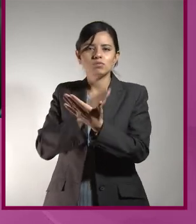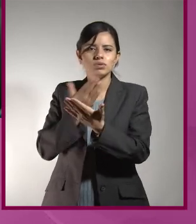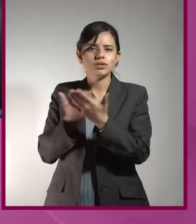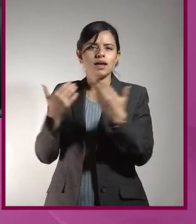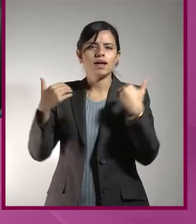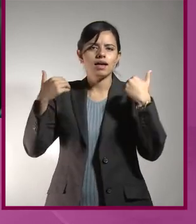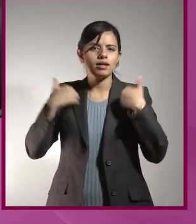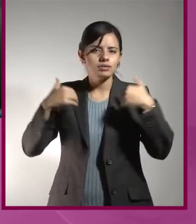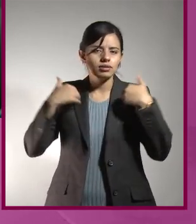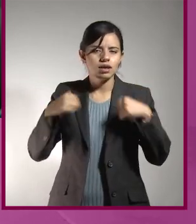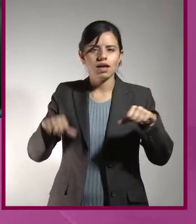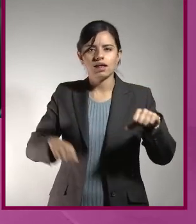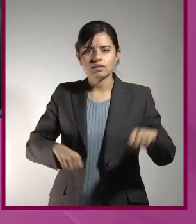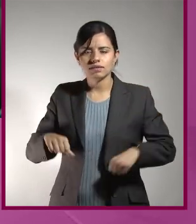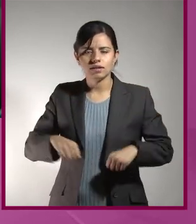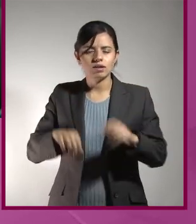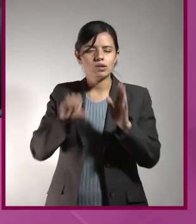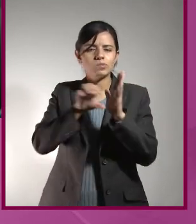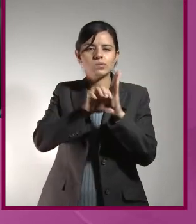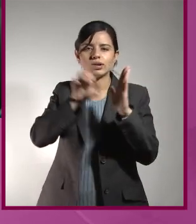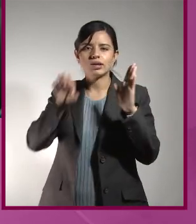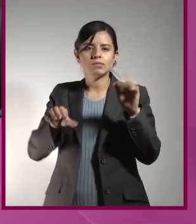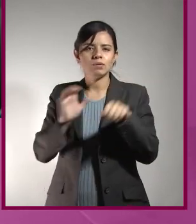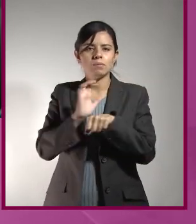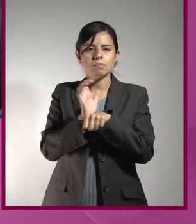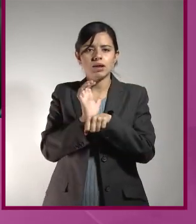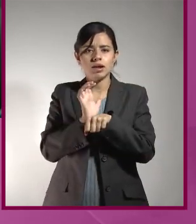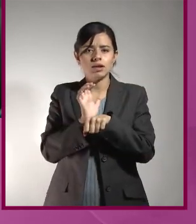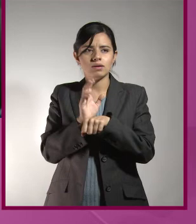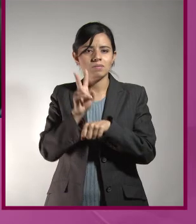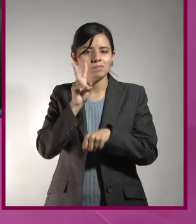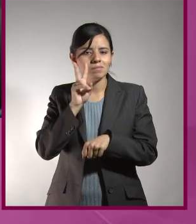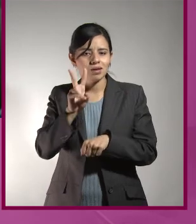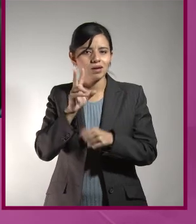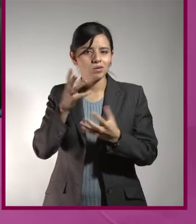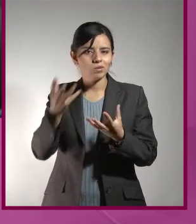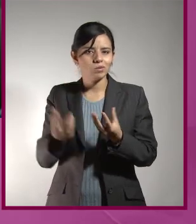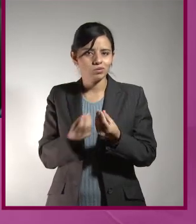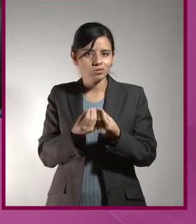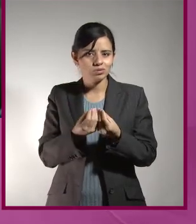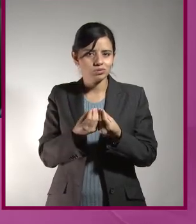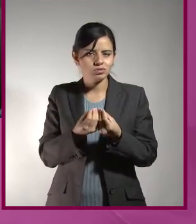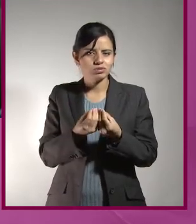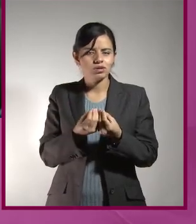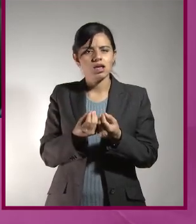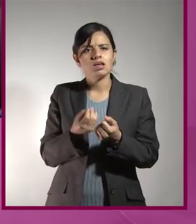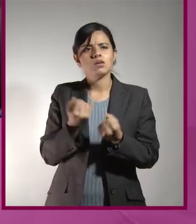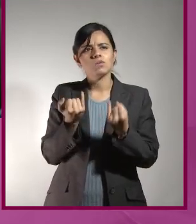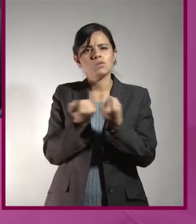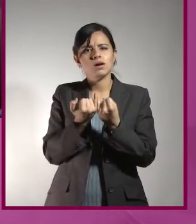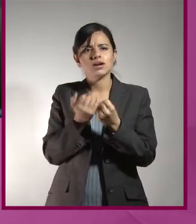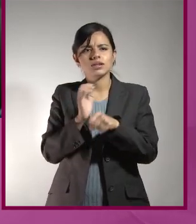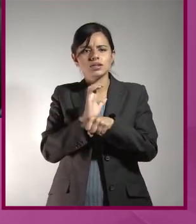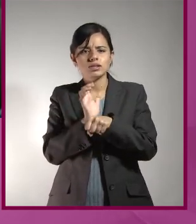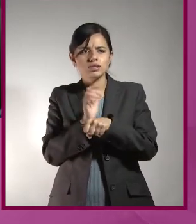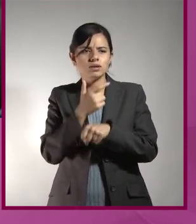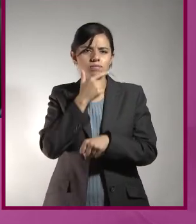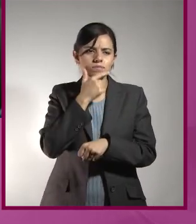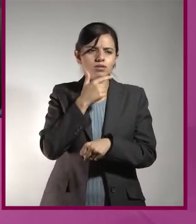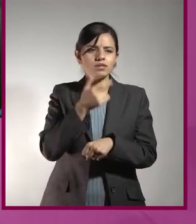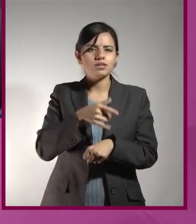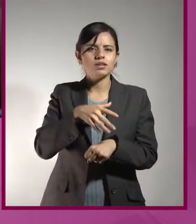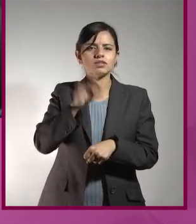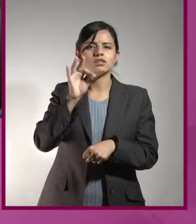pasarlo bien, como ver una peli juntos y decidir de la peli haciendo